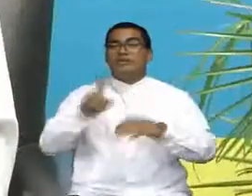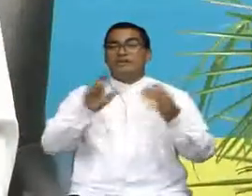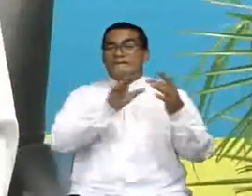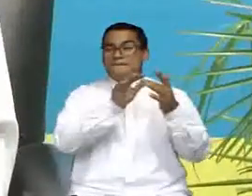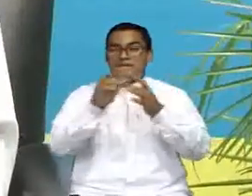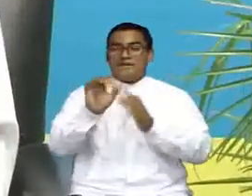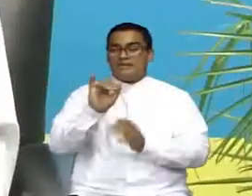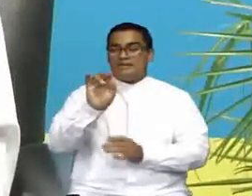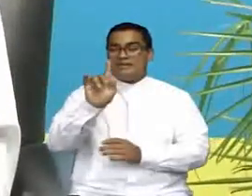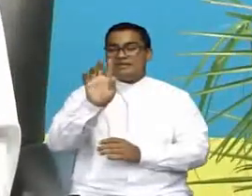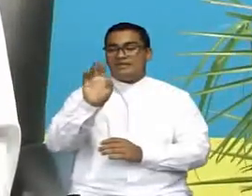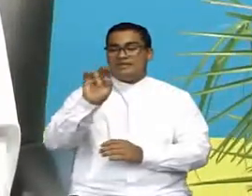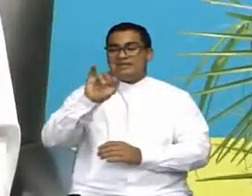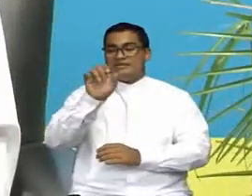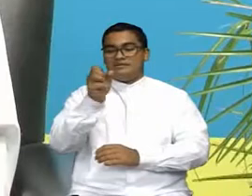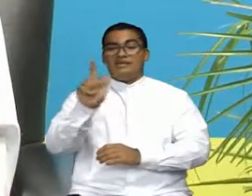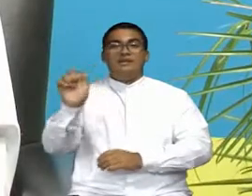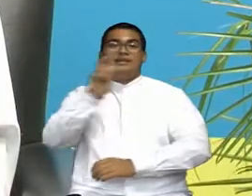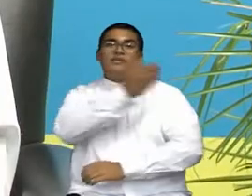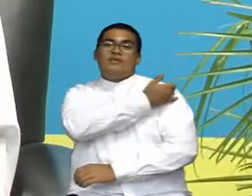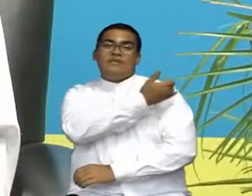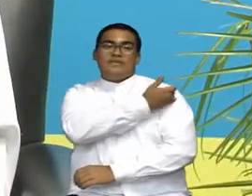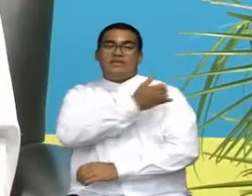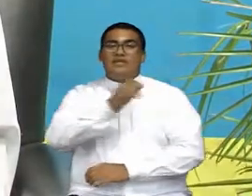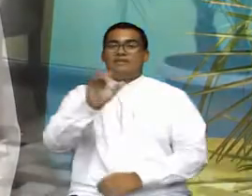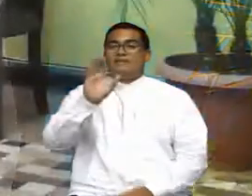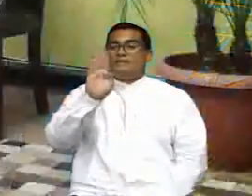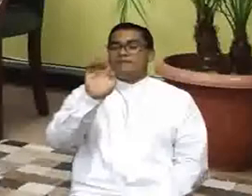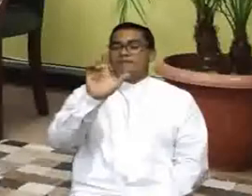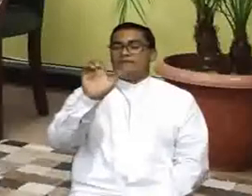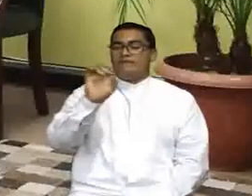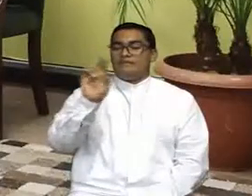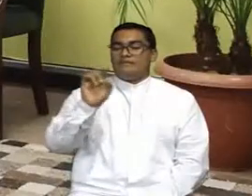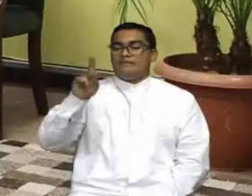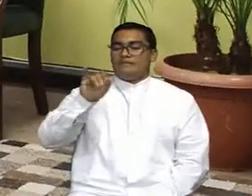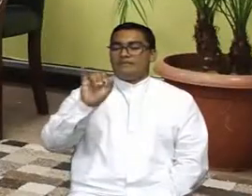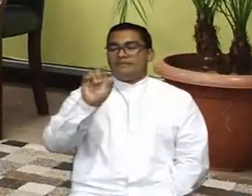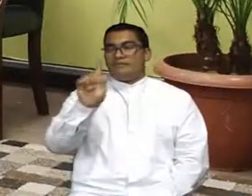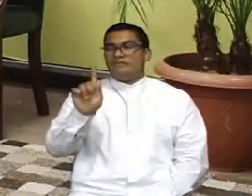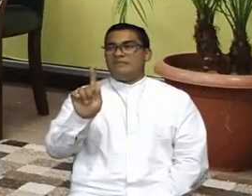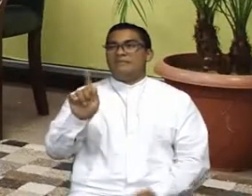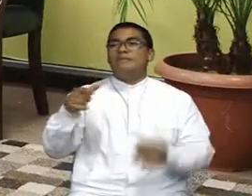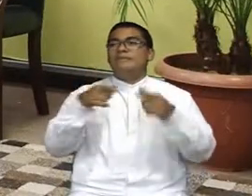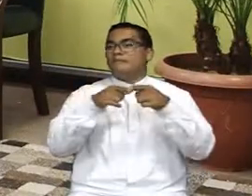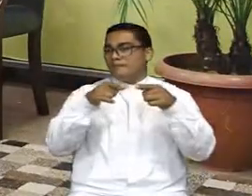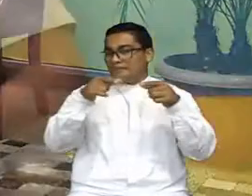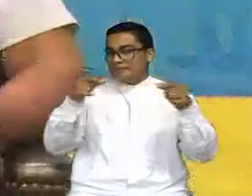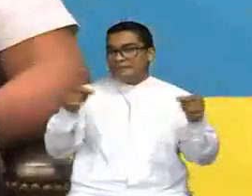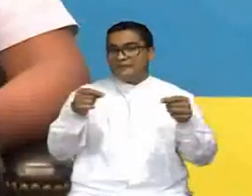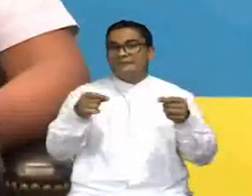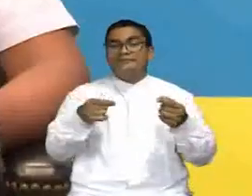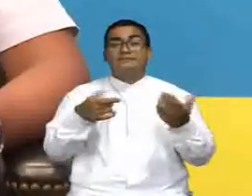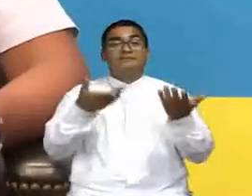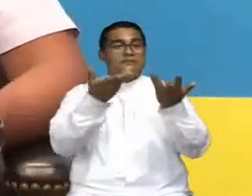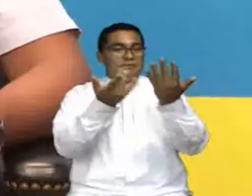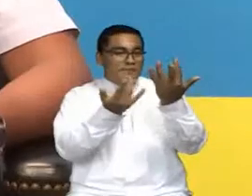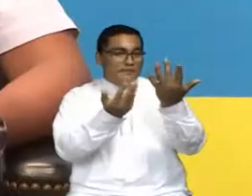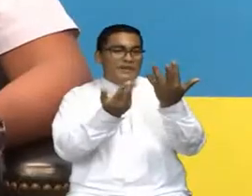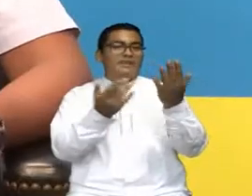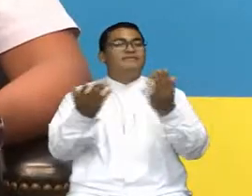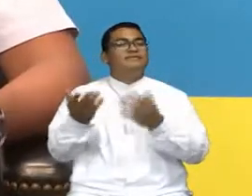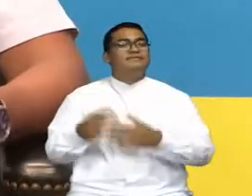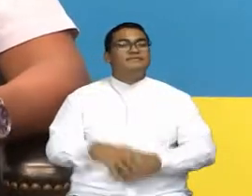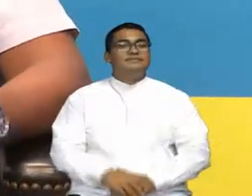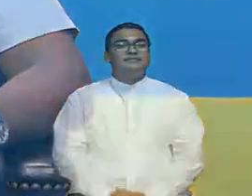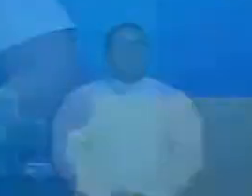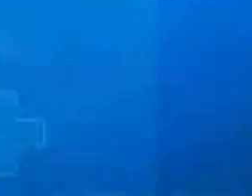internista del Hospital Dr. Fernando del Espaio o el Hospital Occidental de Managua. Usted no le cambie de canal, que ya